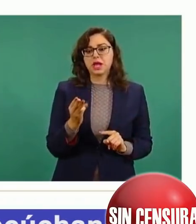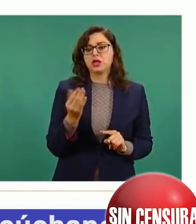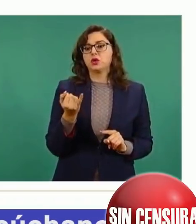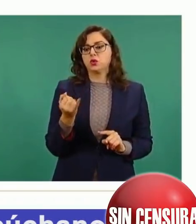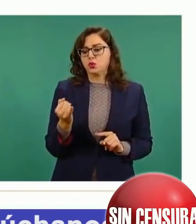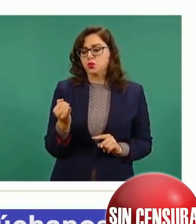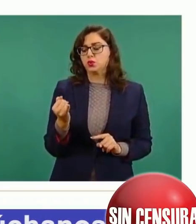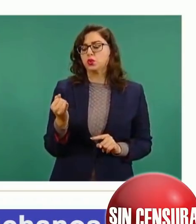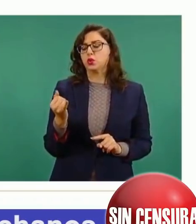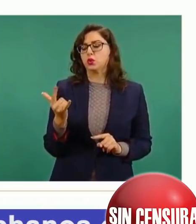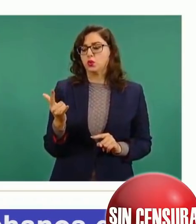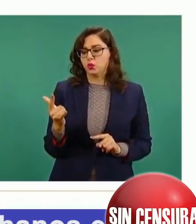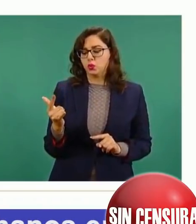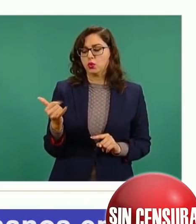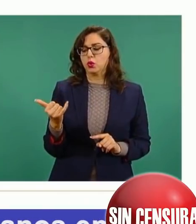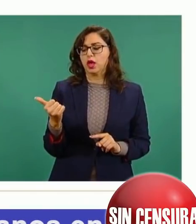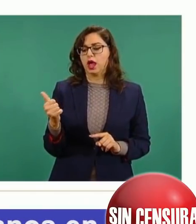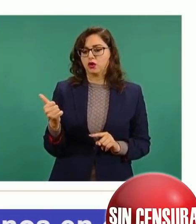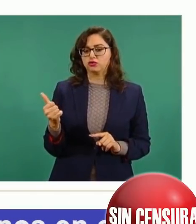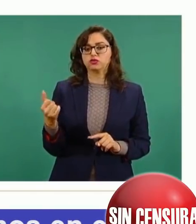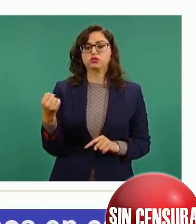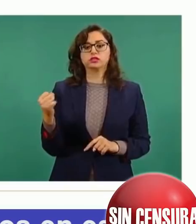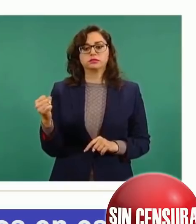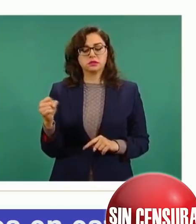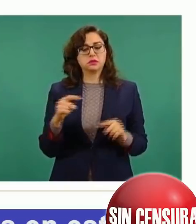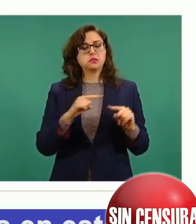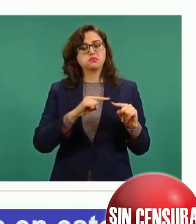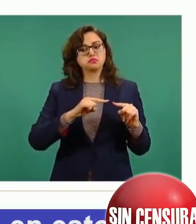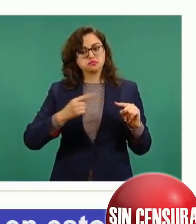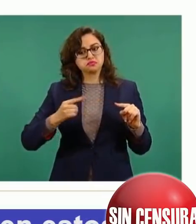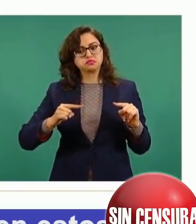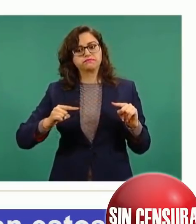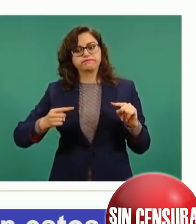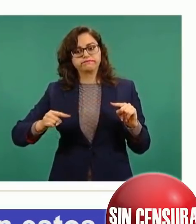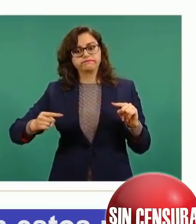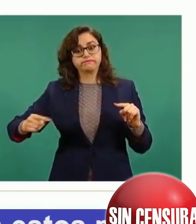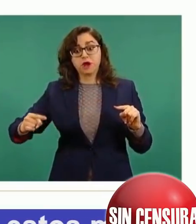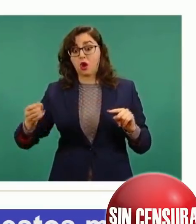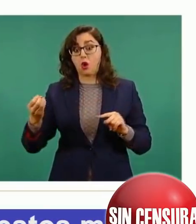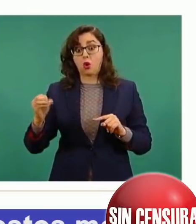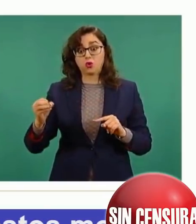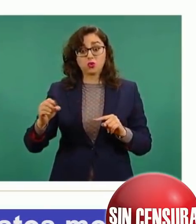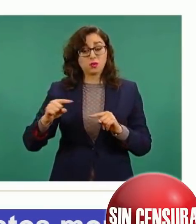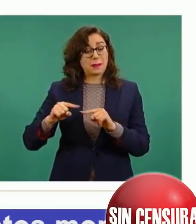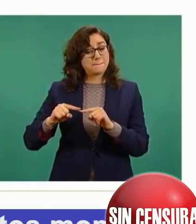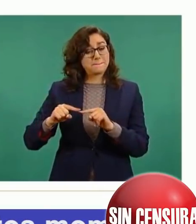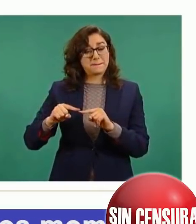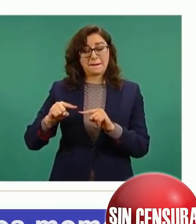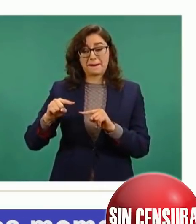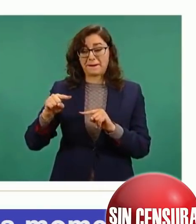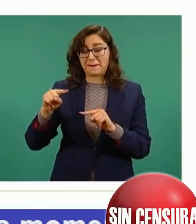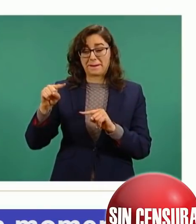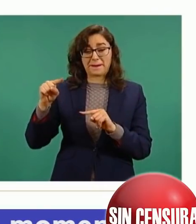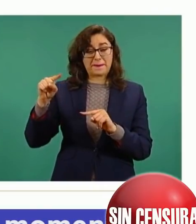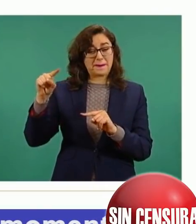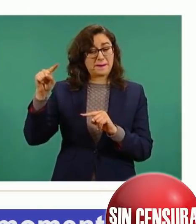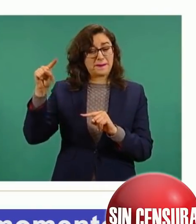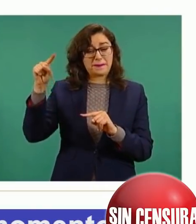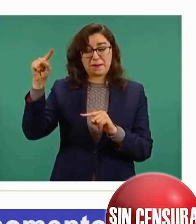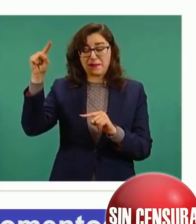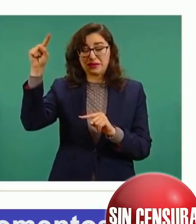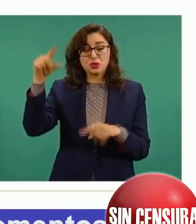julio, agosto, septiembre y después a partir de octubre también empezó con el incremento, llegó a una